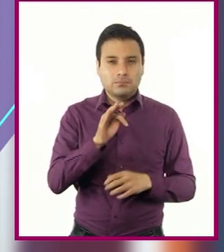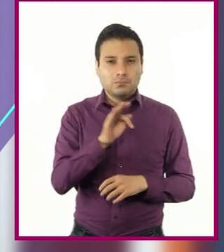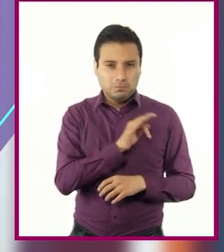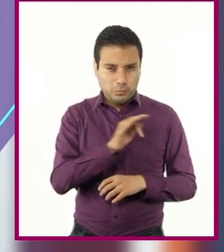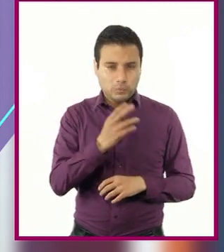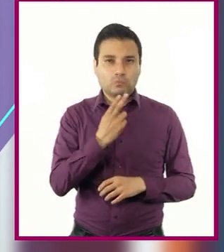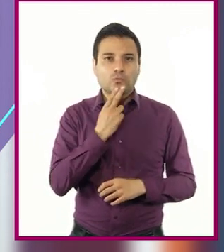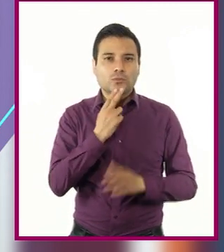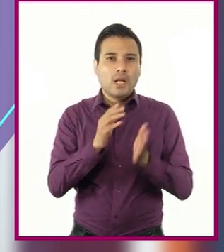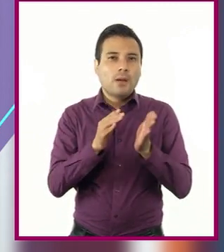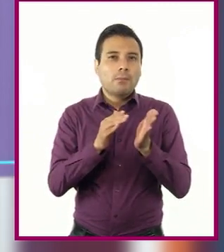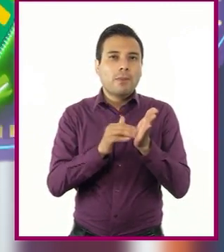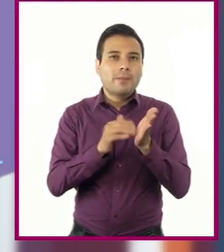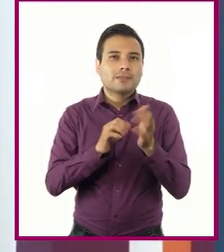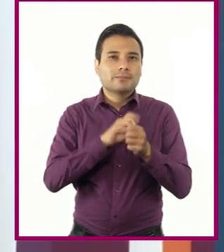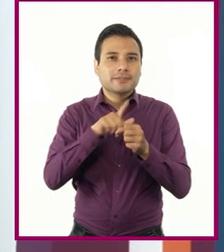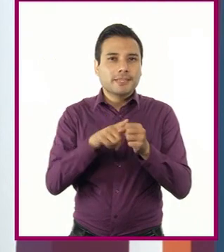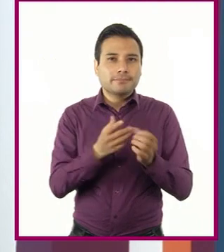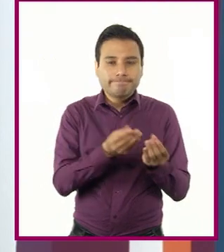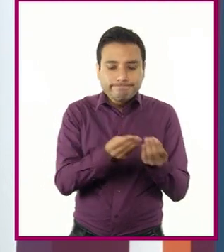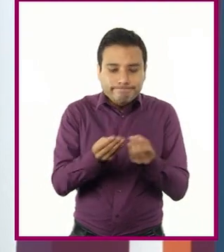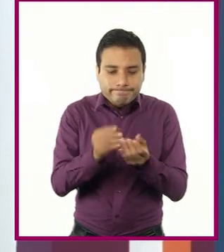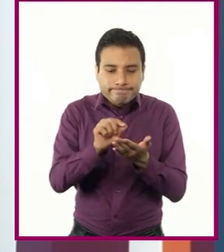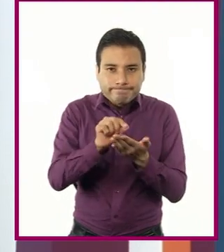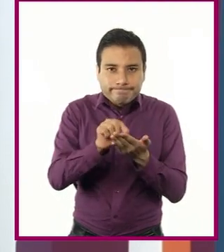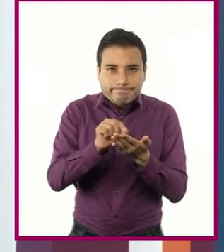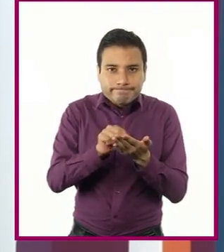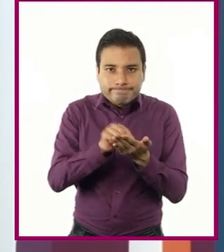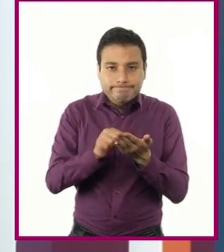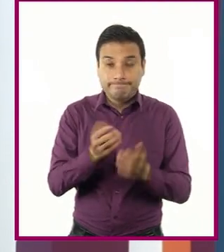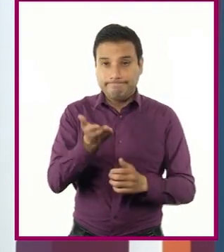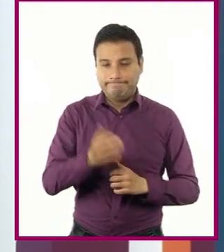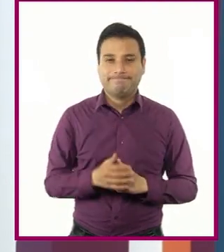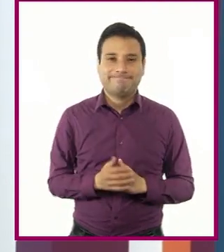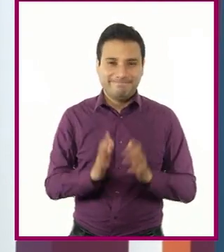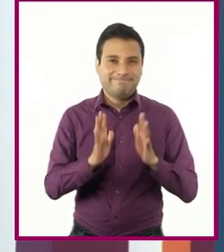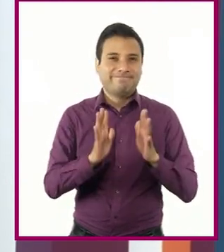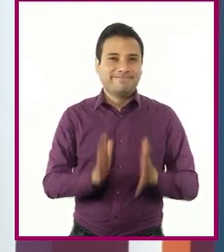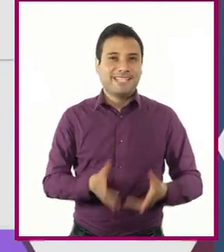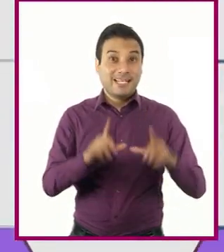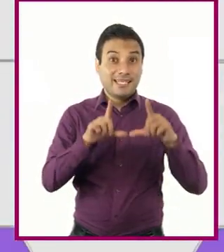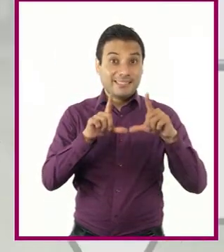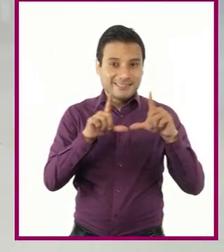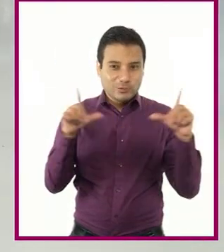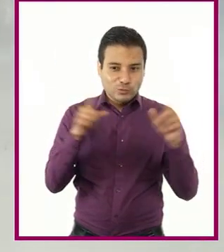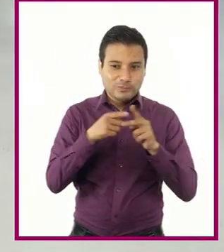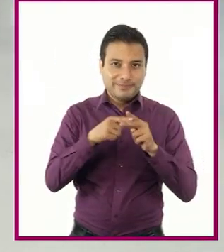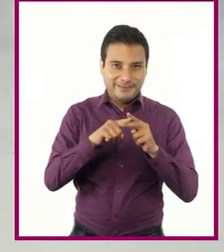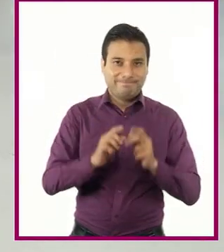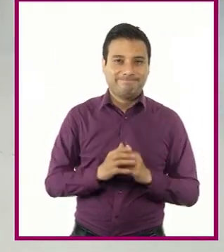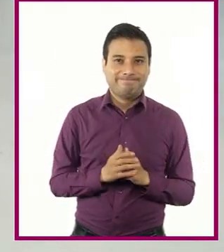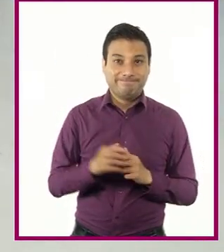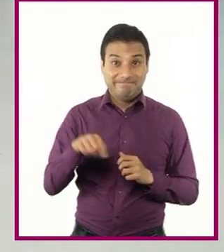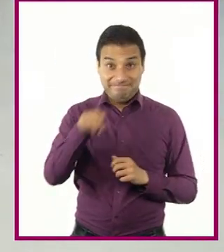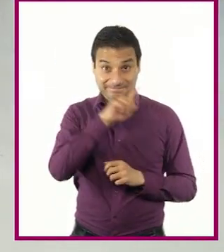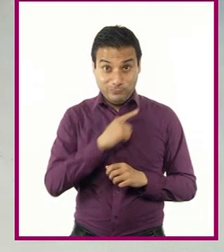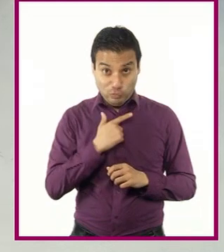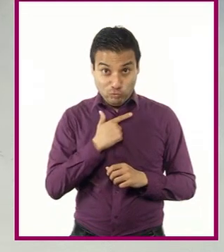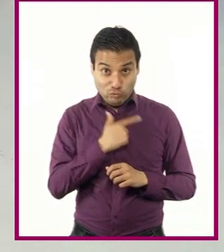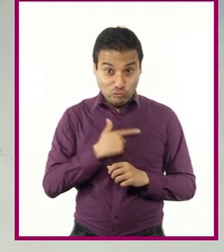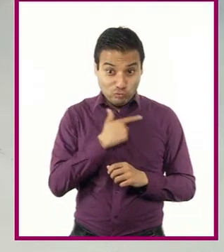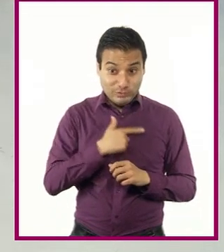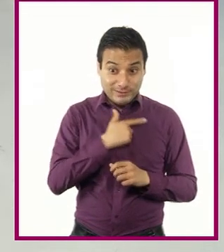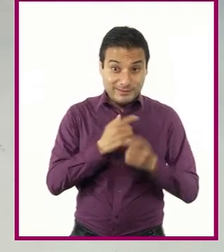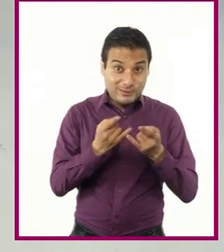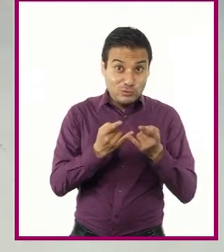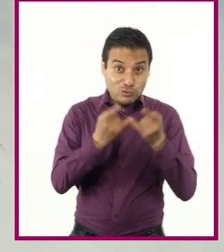hojas Leyer, punzón y regleta. Dicho esto, estamos listas y listas para empezar. ¿Les gustan las historias?